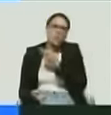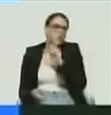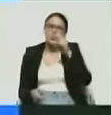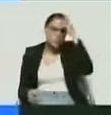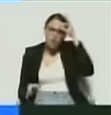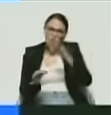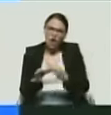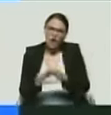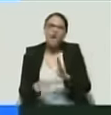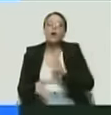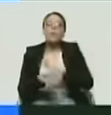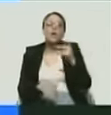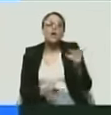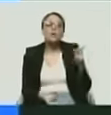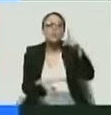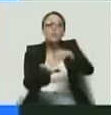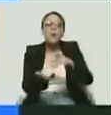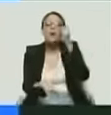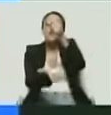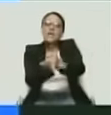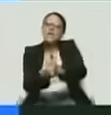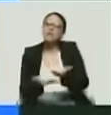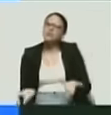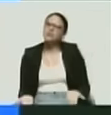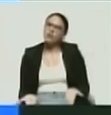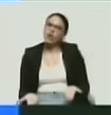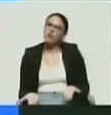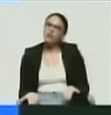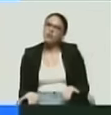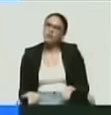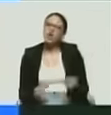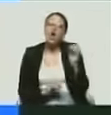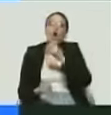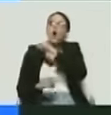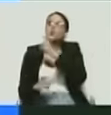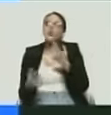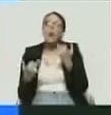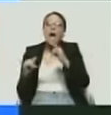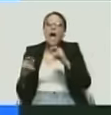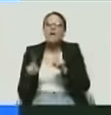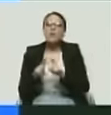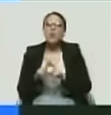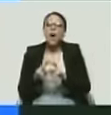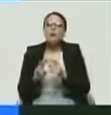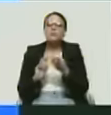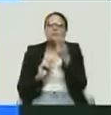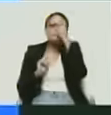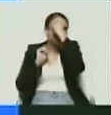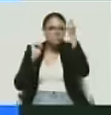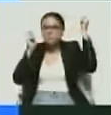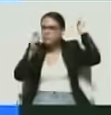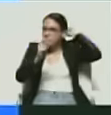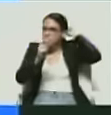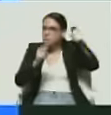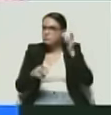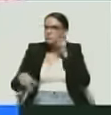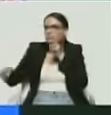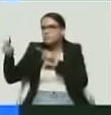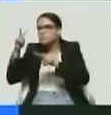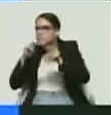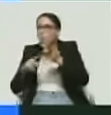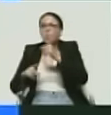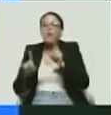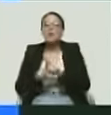Porque usted es candidato. O el plan es otro. O lo que están es poniendo la